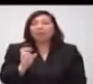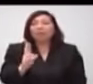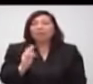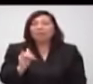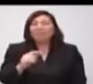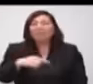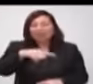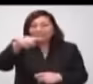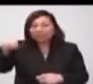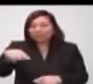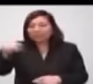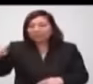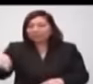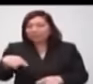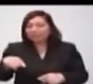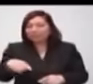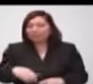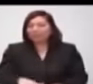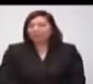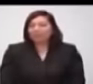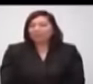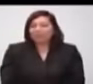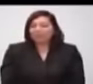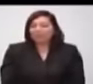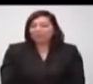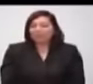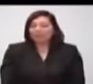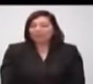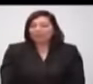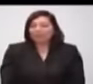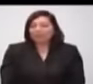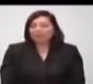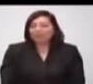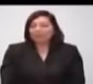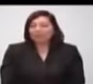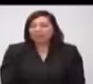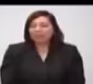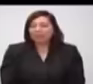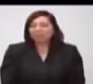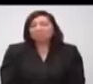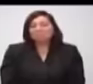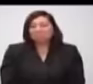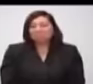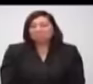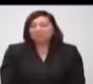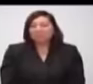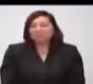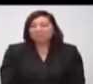conexión. Sí. Disculpe, ¿podría ser más breve? Sí, bien, con esto prácticamente